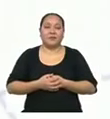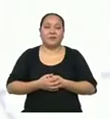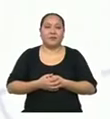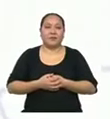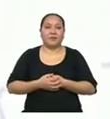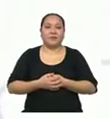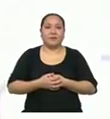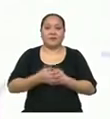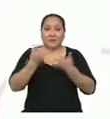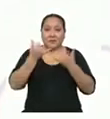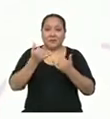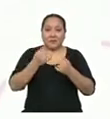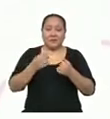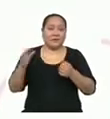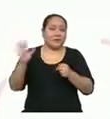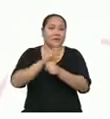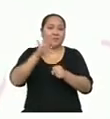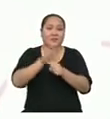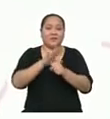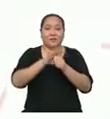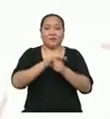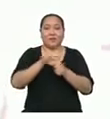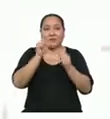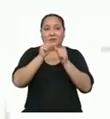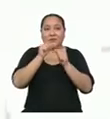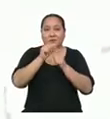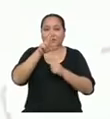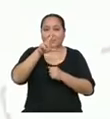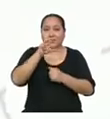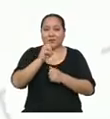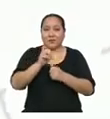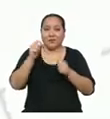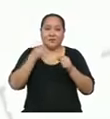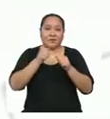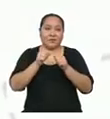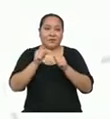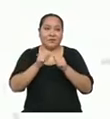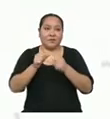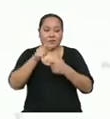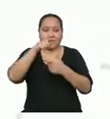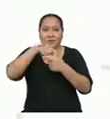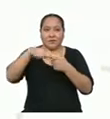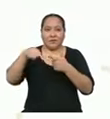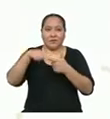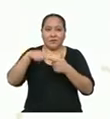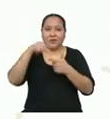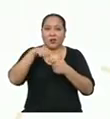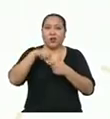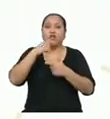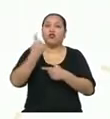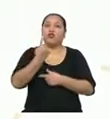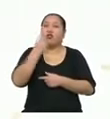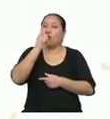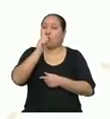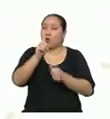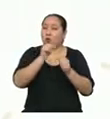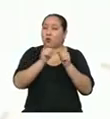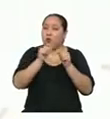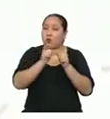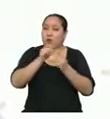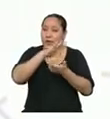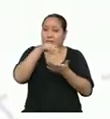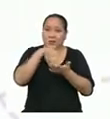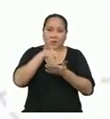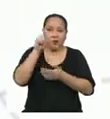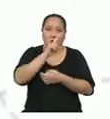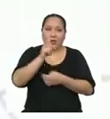Ahora, el total de datos es 30, un número par. Así que no tenemos solo un valor en el medio, sino son